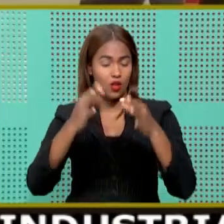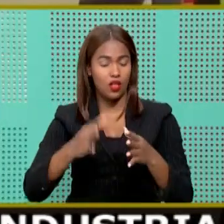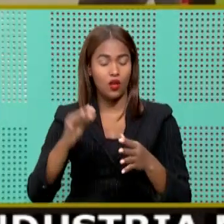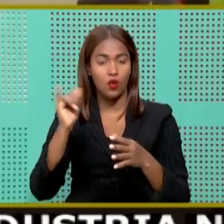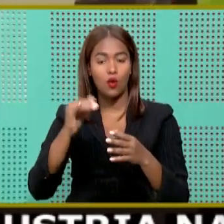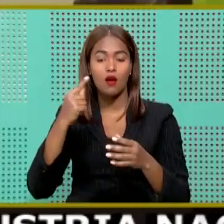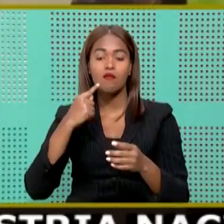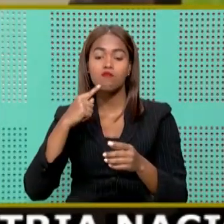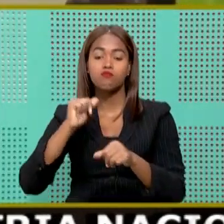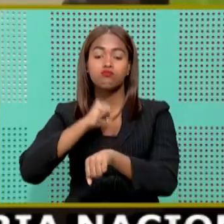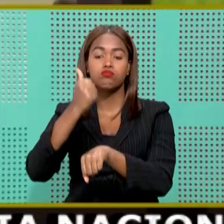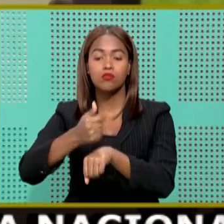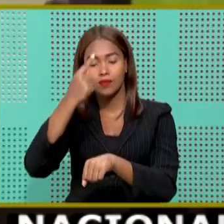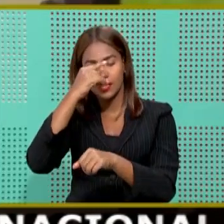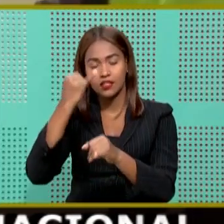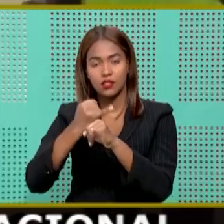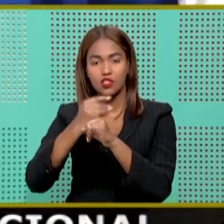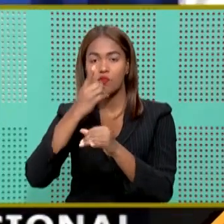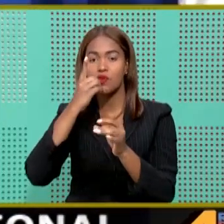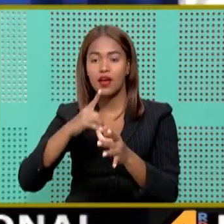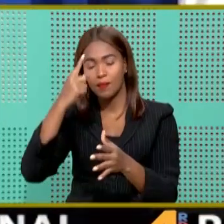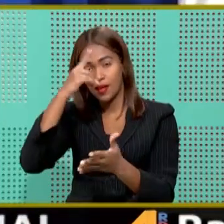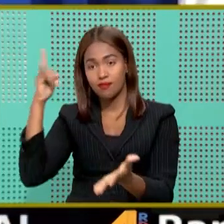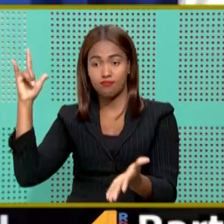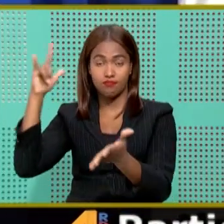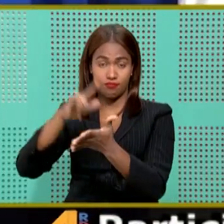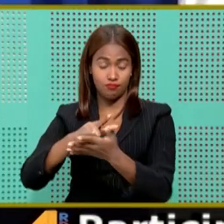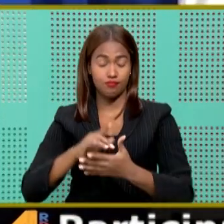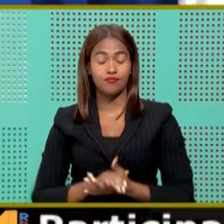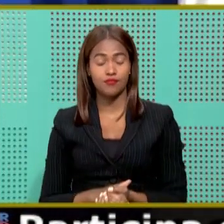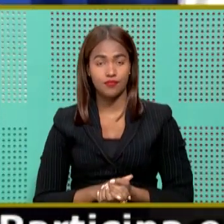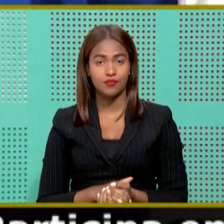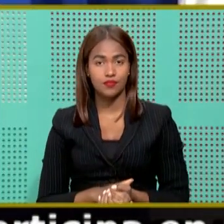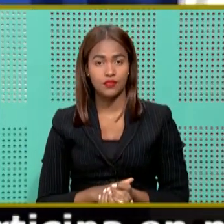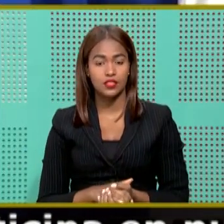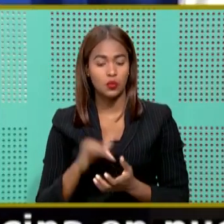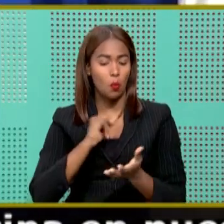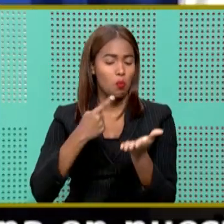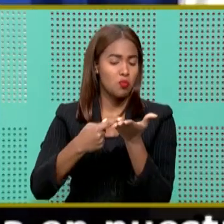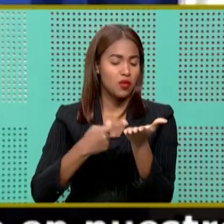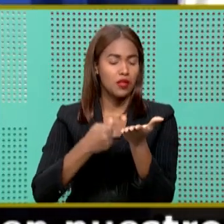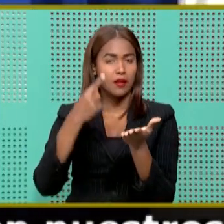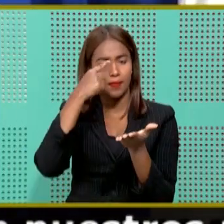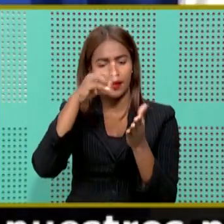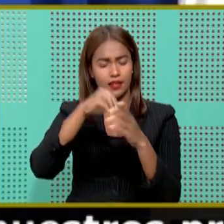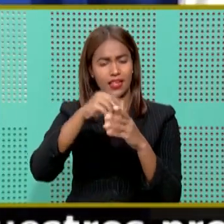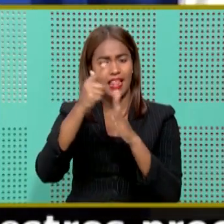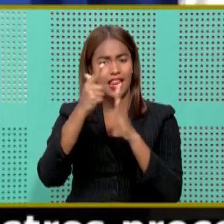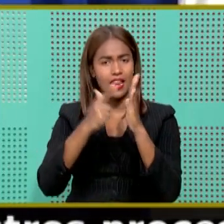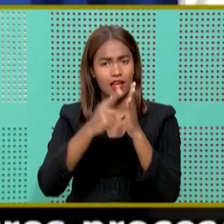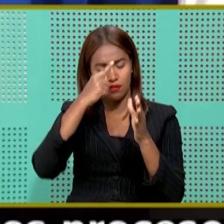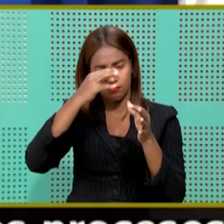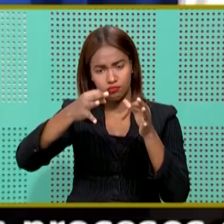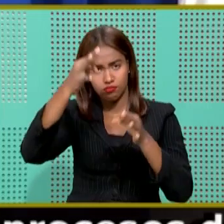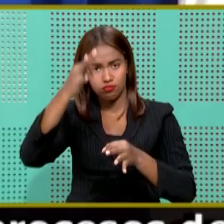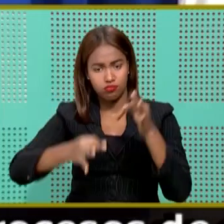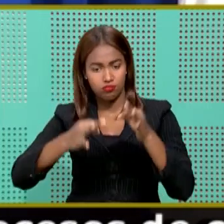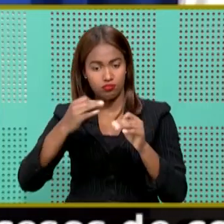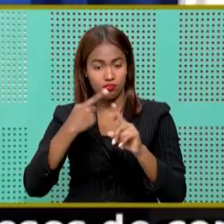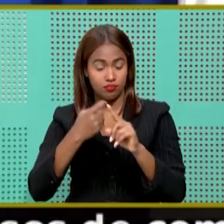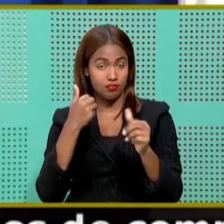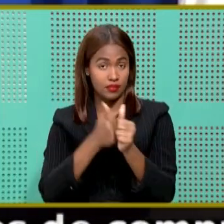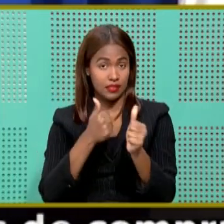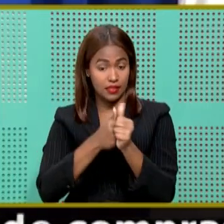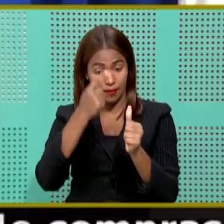Instituto Dominicano de Aviación Civil, IDAC. Y E, una discusión sobre las normas constitucionales y legales relativas